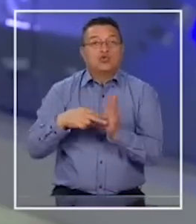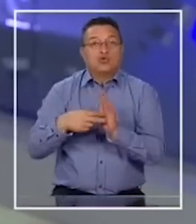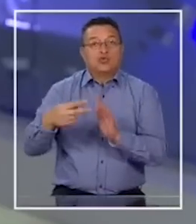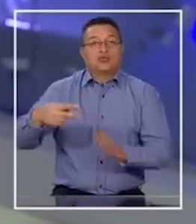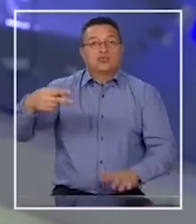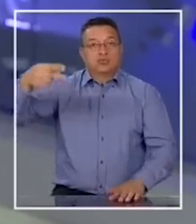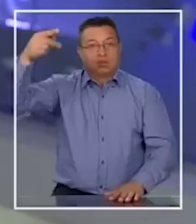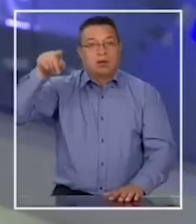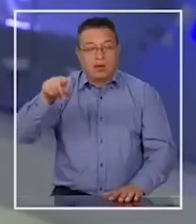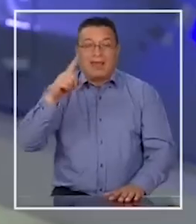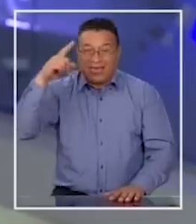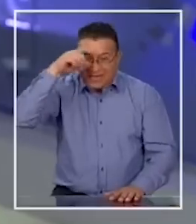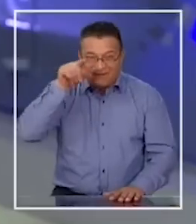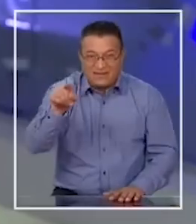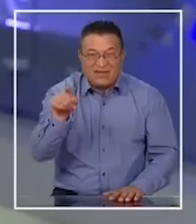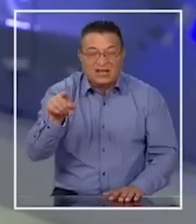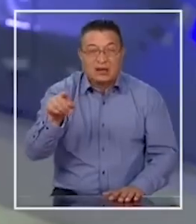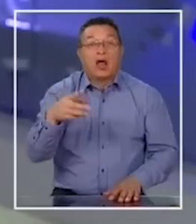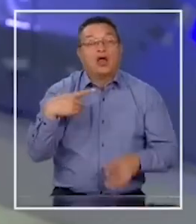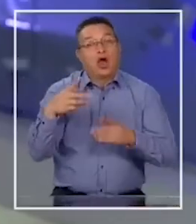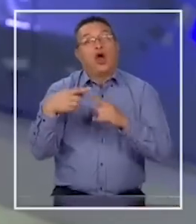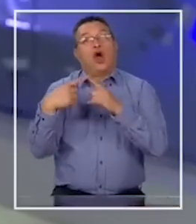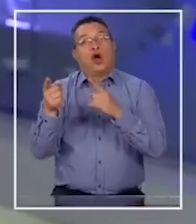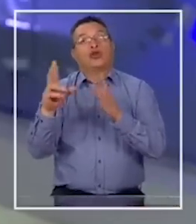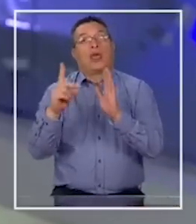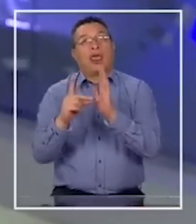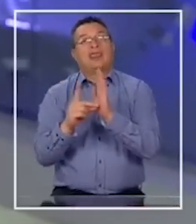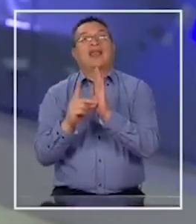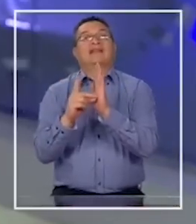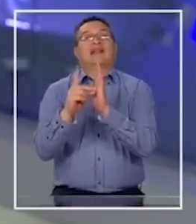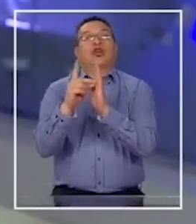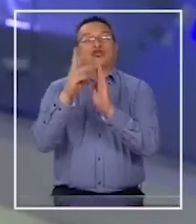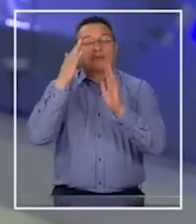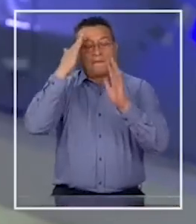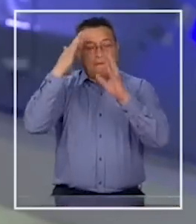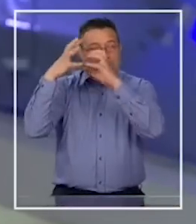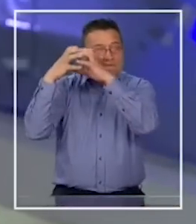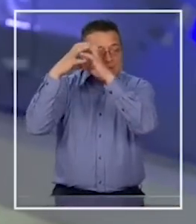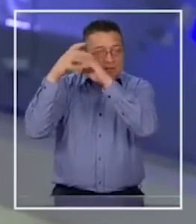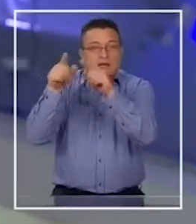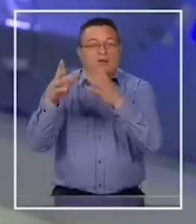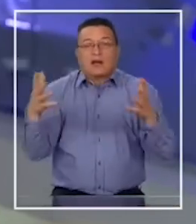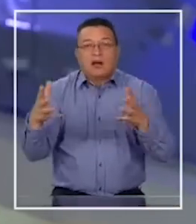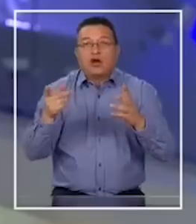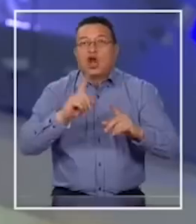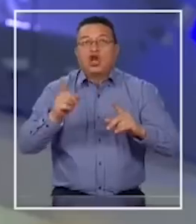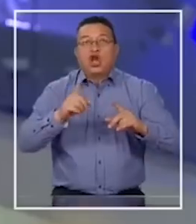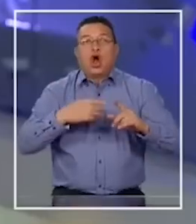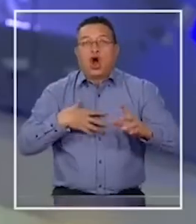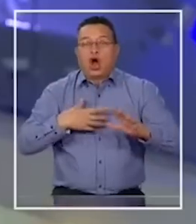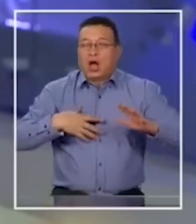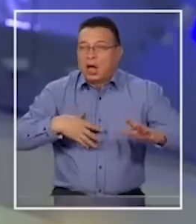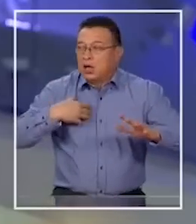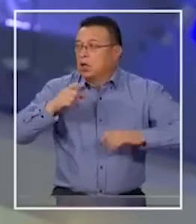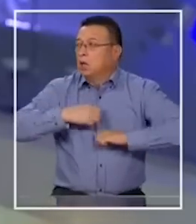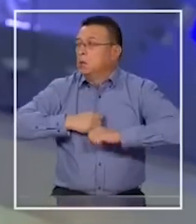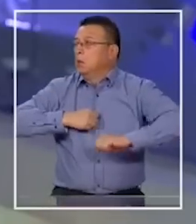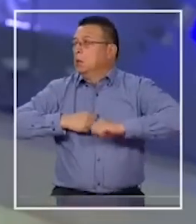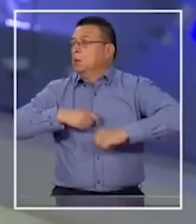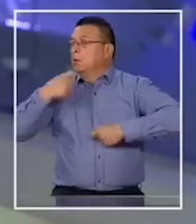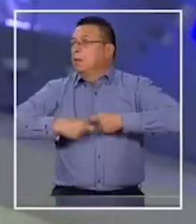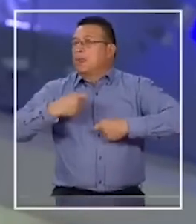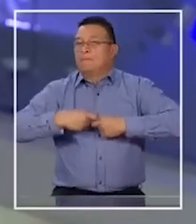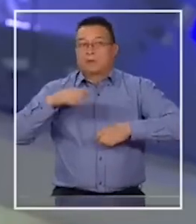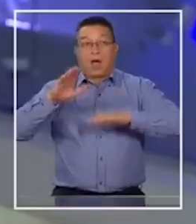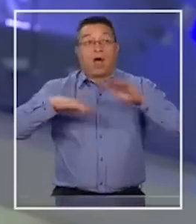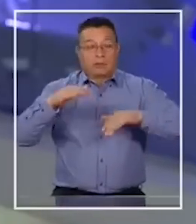que la trinchera Y eso es muy difícil es una parte de nuestro subdesarrollo casi mental de no atrevernos a cruzar la trinchera yo de verdad Creo